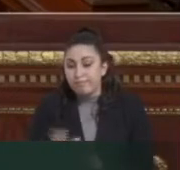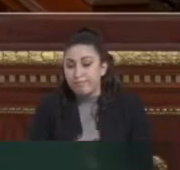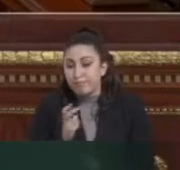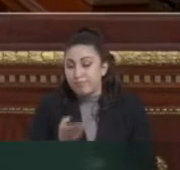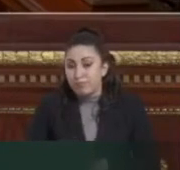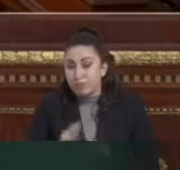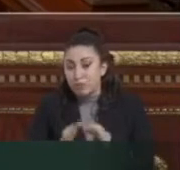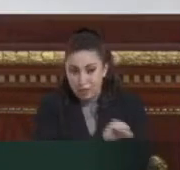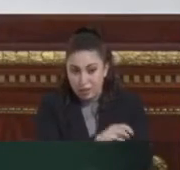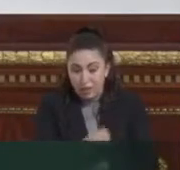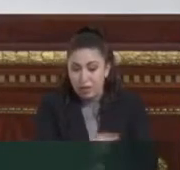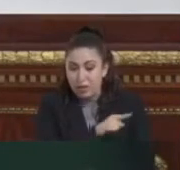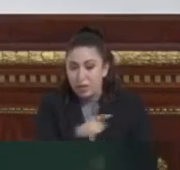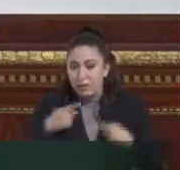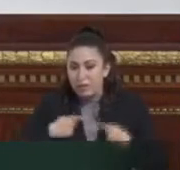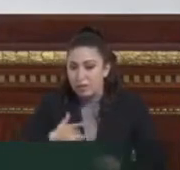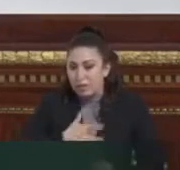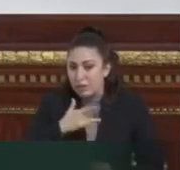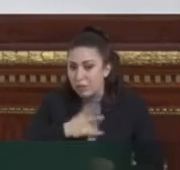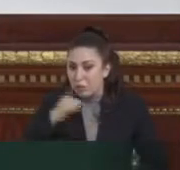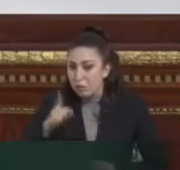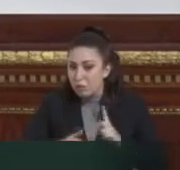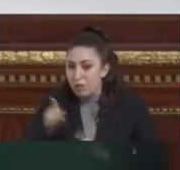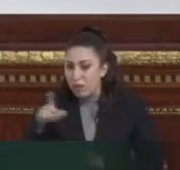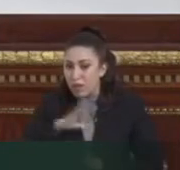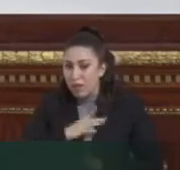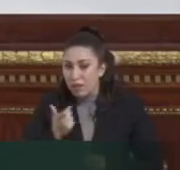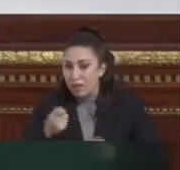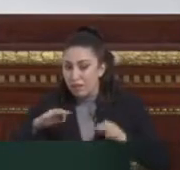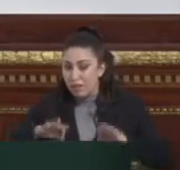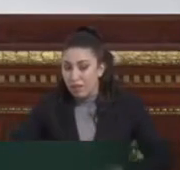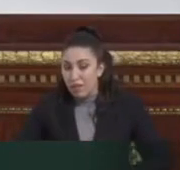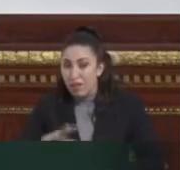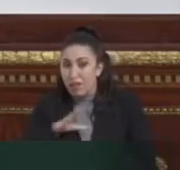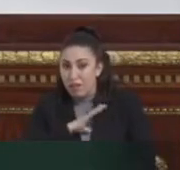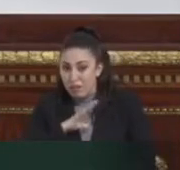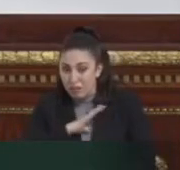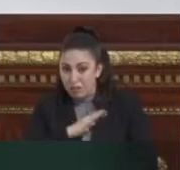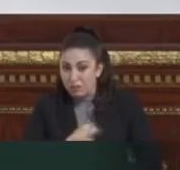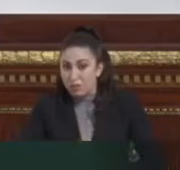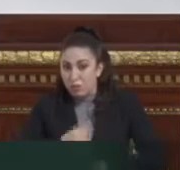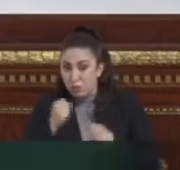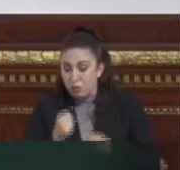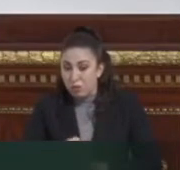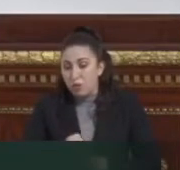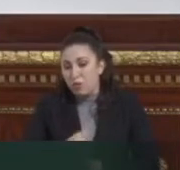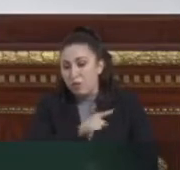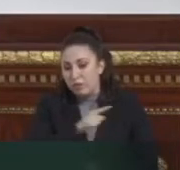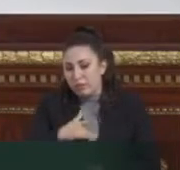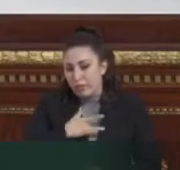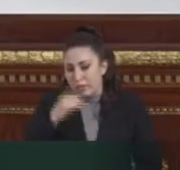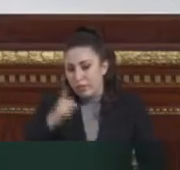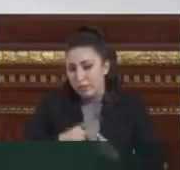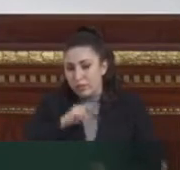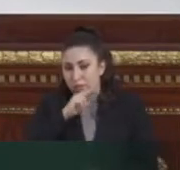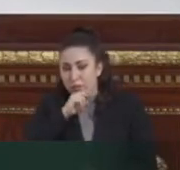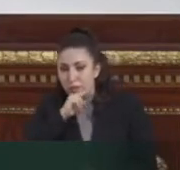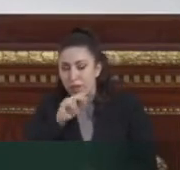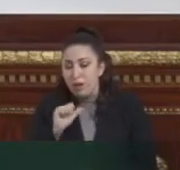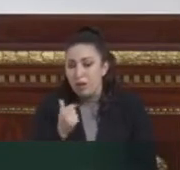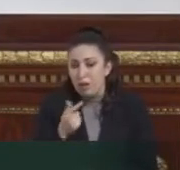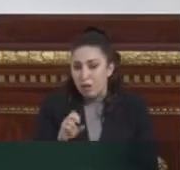quien señaló que es necesario transparentar los recursos del presupuesto participativo con la finalidad de que se cumpla lo establecido en la Ley